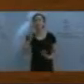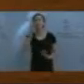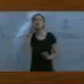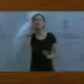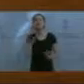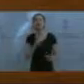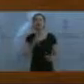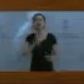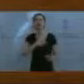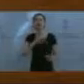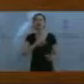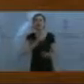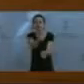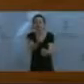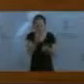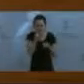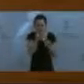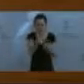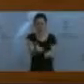verdad.